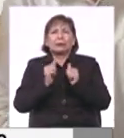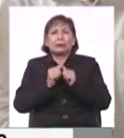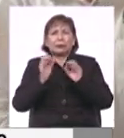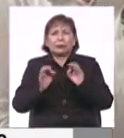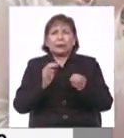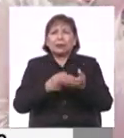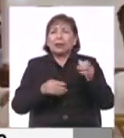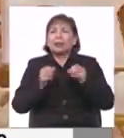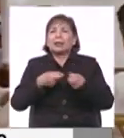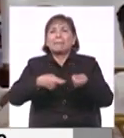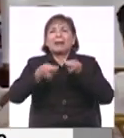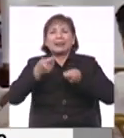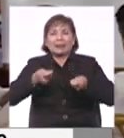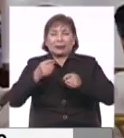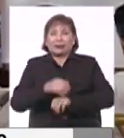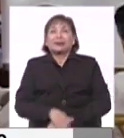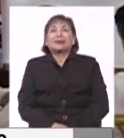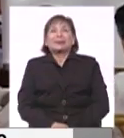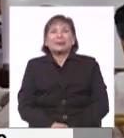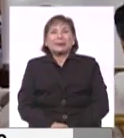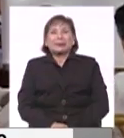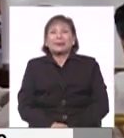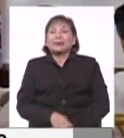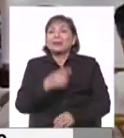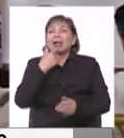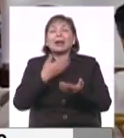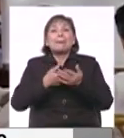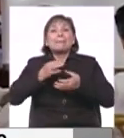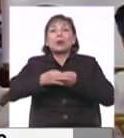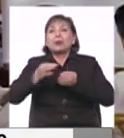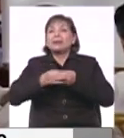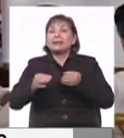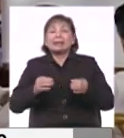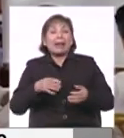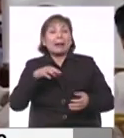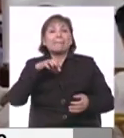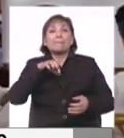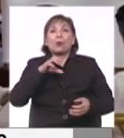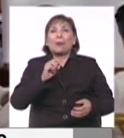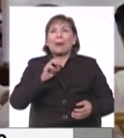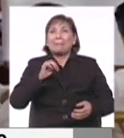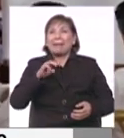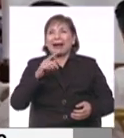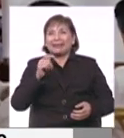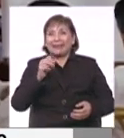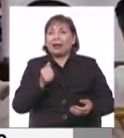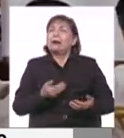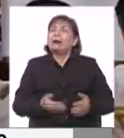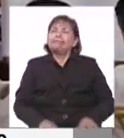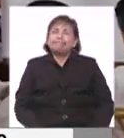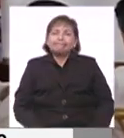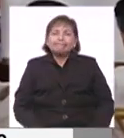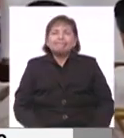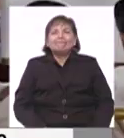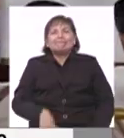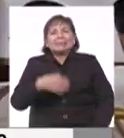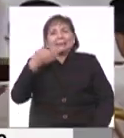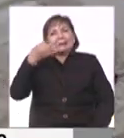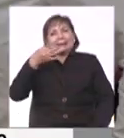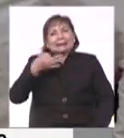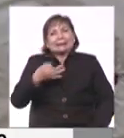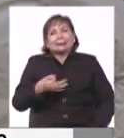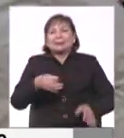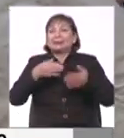de los ciudadanos de Madre de Dios. Al evento asistió el alcalde provincial de Tambopata, Luis Bocángel. Realmente es una